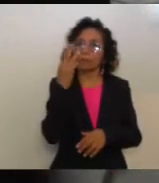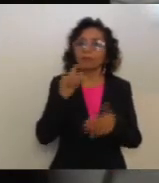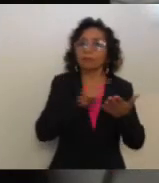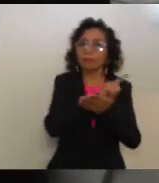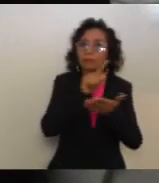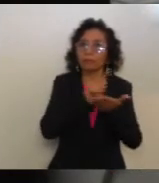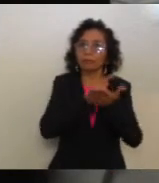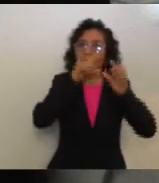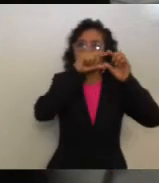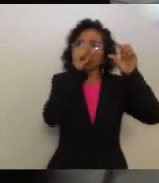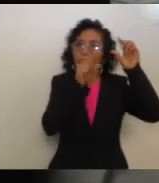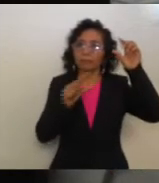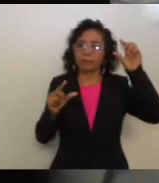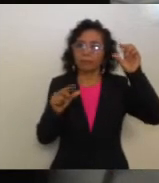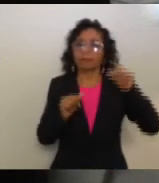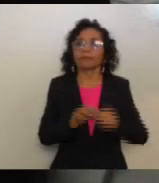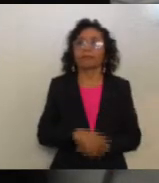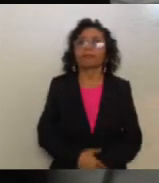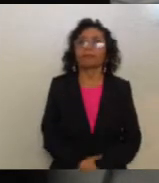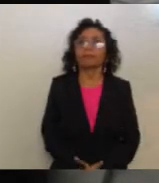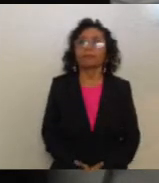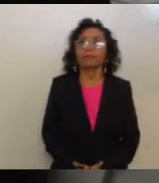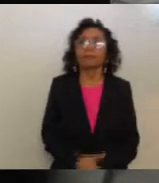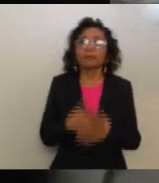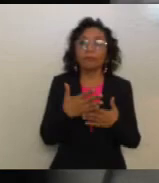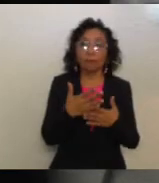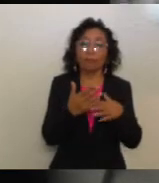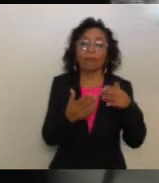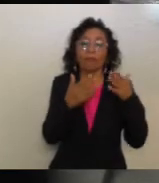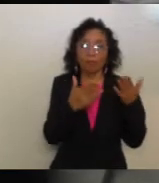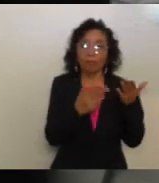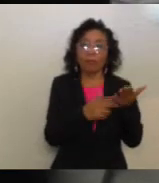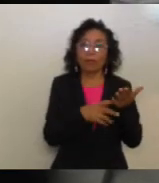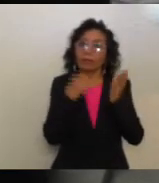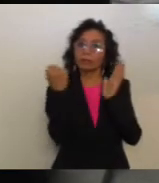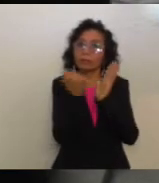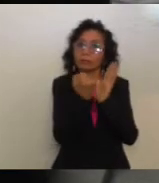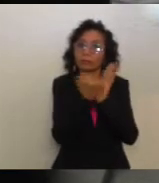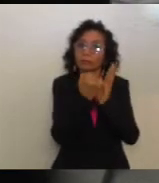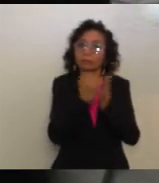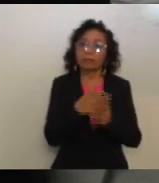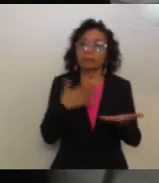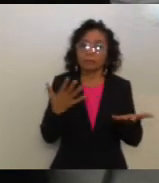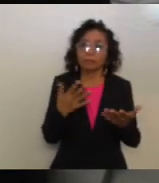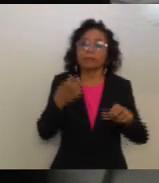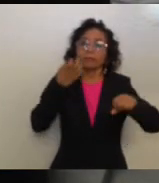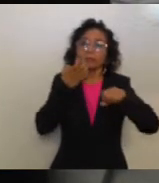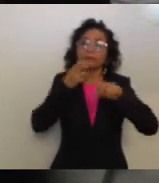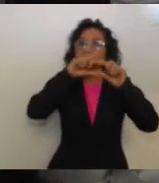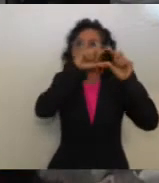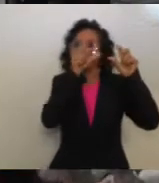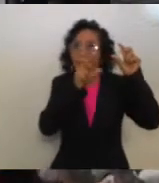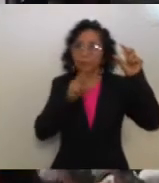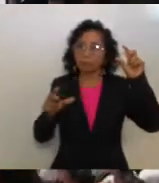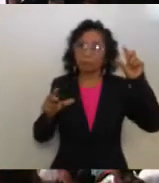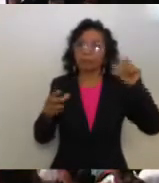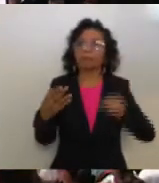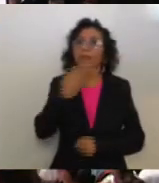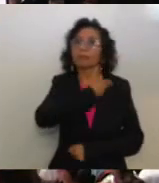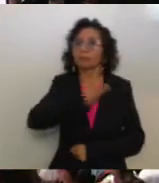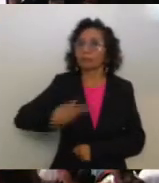Política de los Estados Unidos Mexicanos. Al margen, un sello con el escudo nacional que dice: Estados Unidos Mexicanos, Presidencia de la